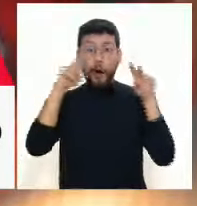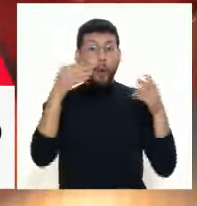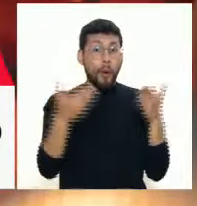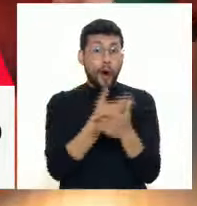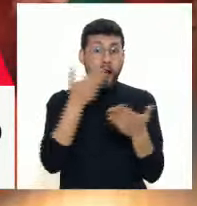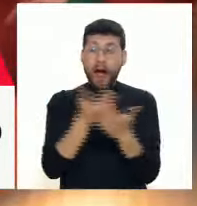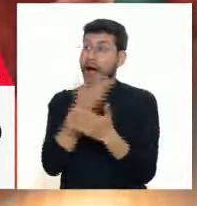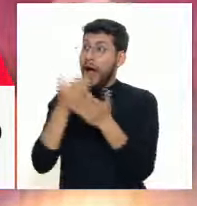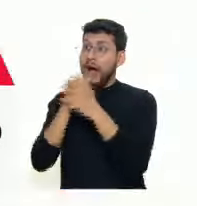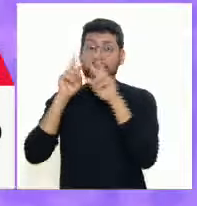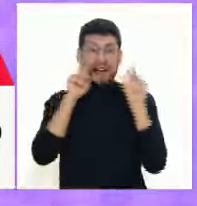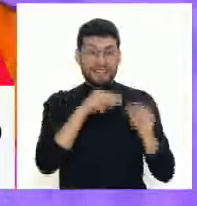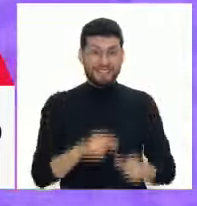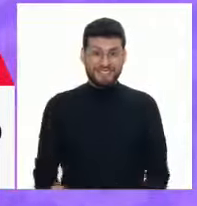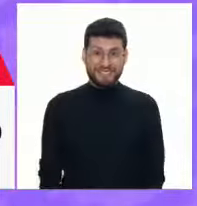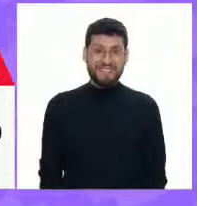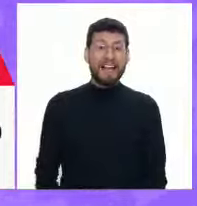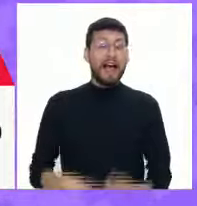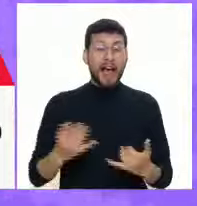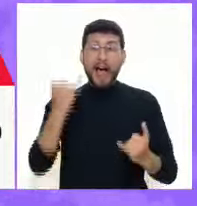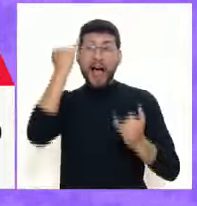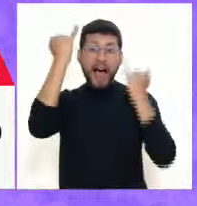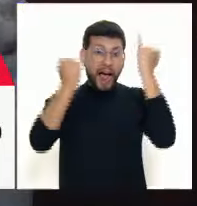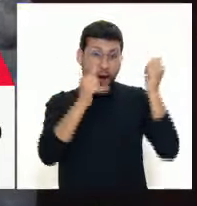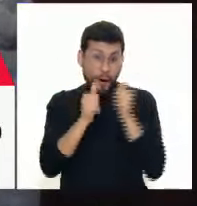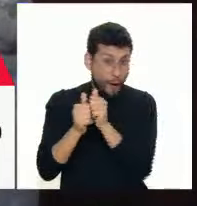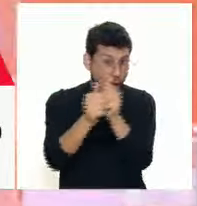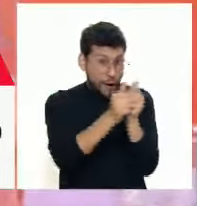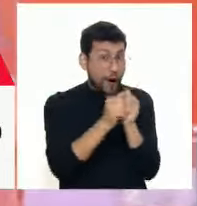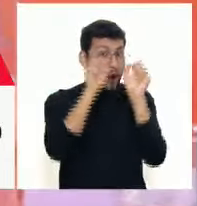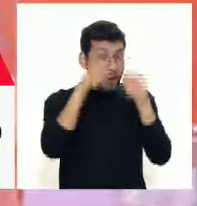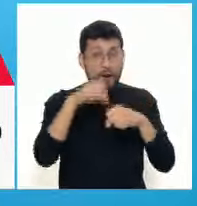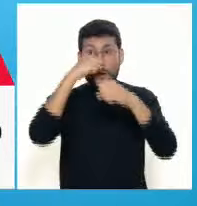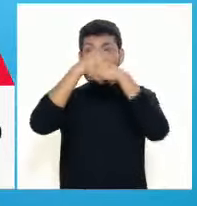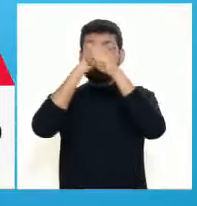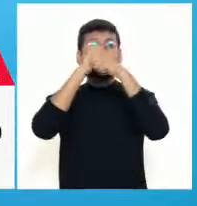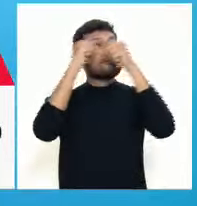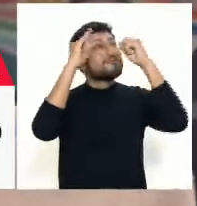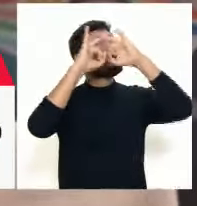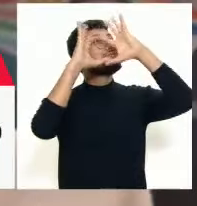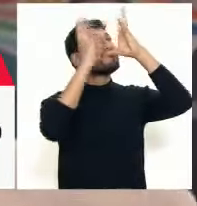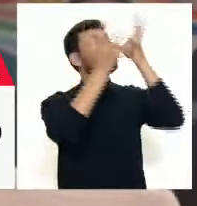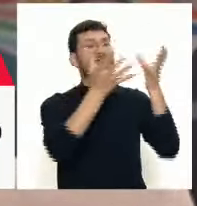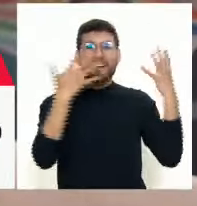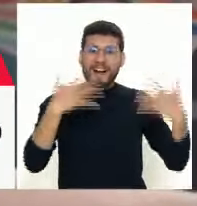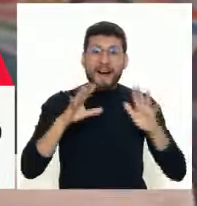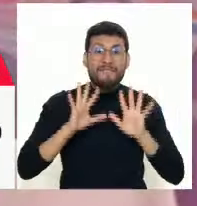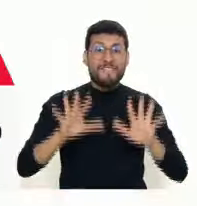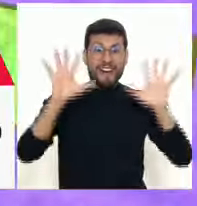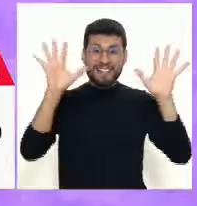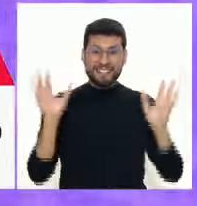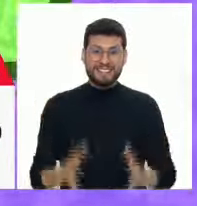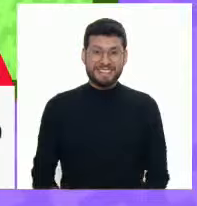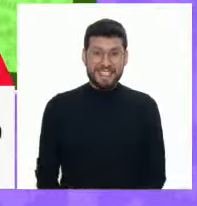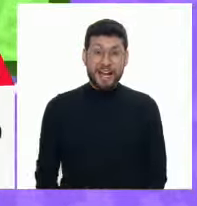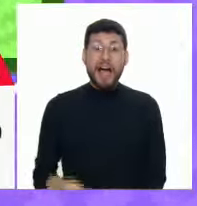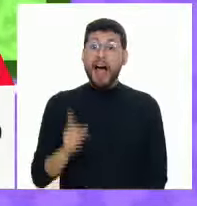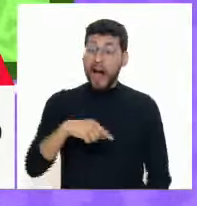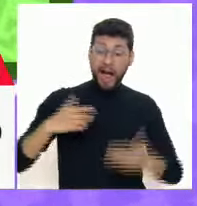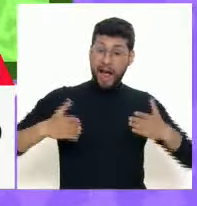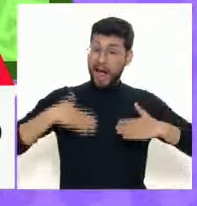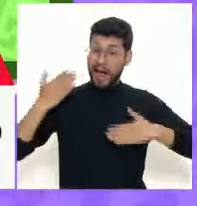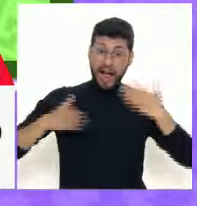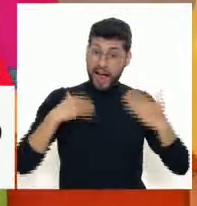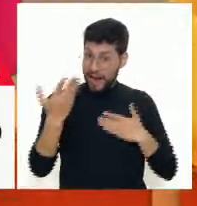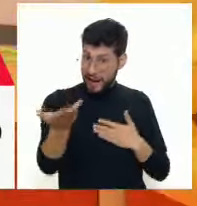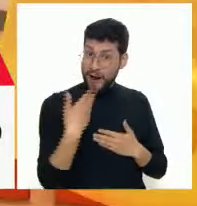aventuras. ¡Lo logramos! ¡Ah! Imaginemos juntos, creando mundos maravillosos. Uh-huh. Y riamos